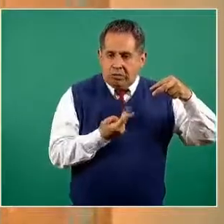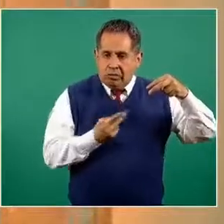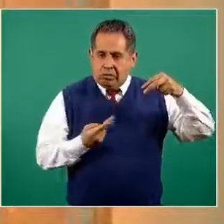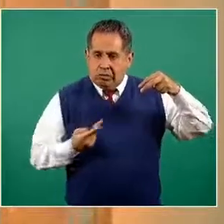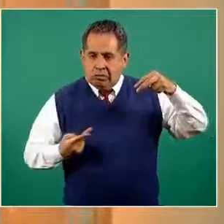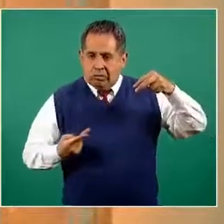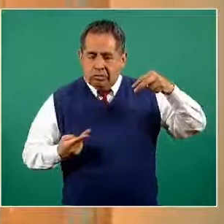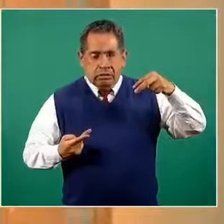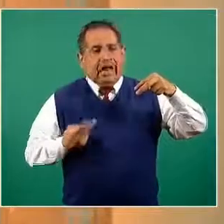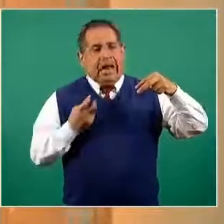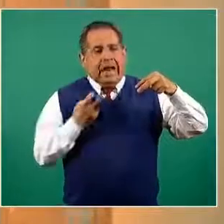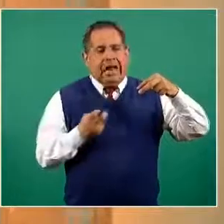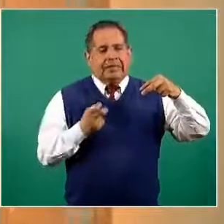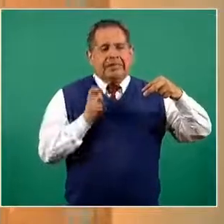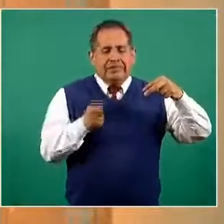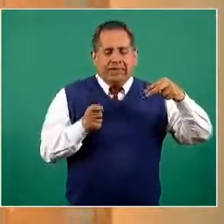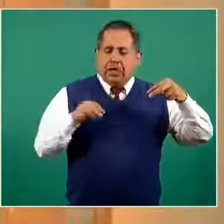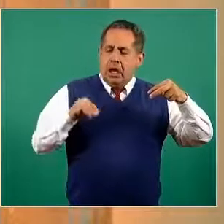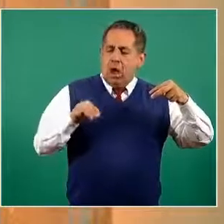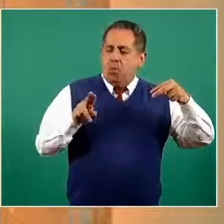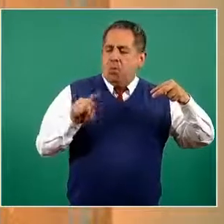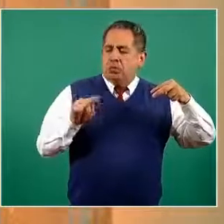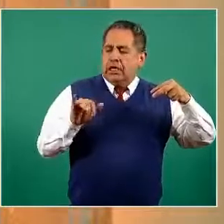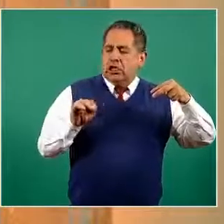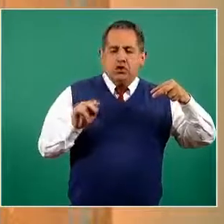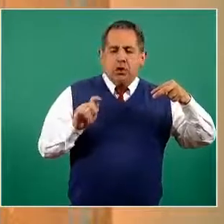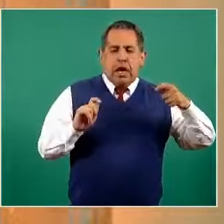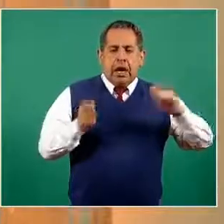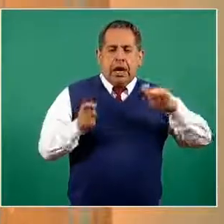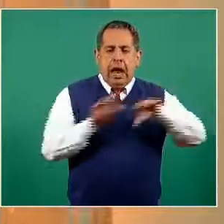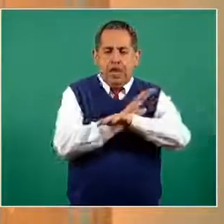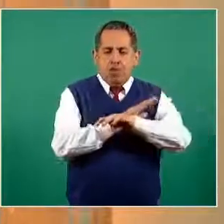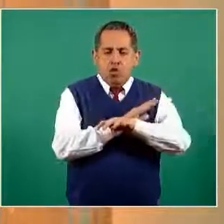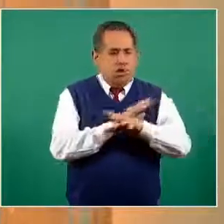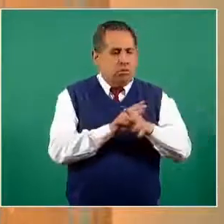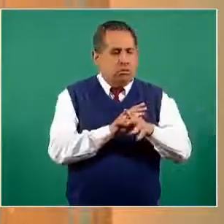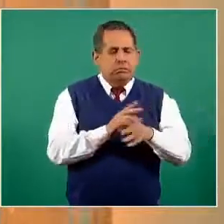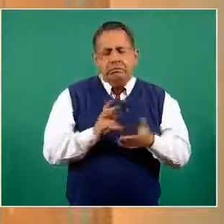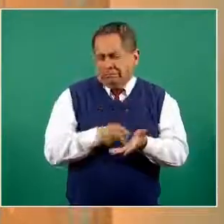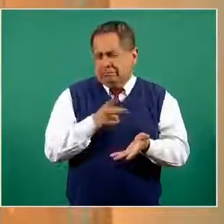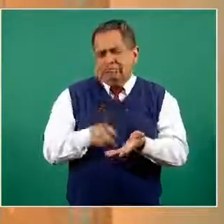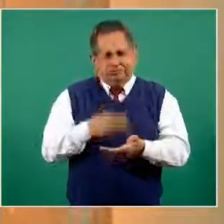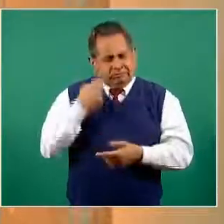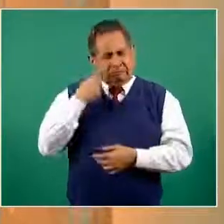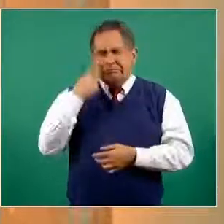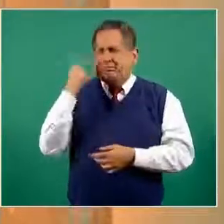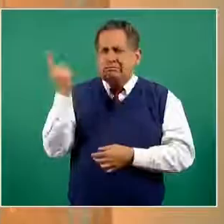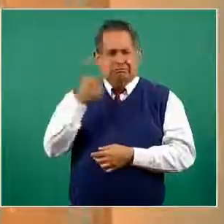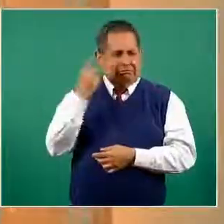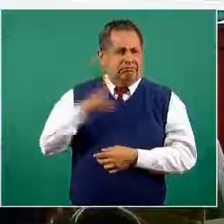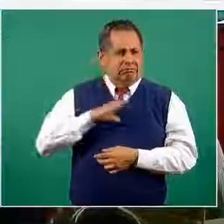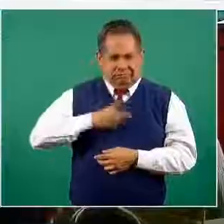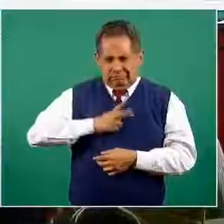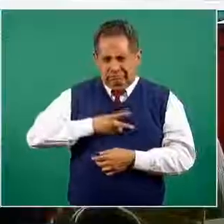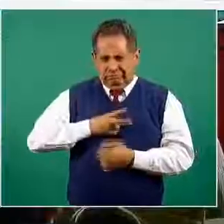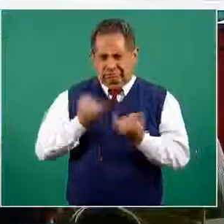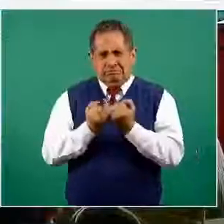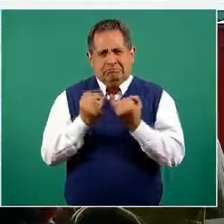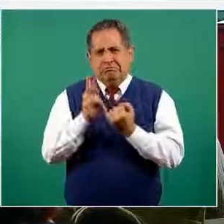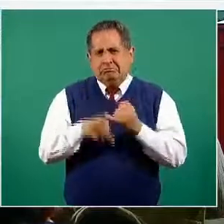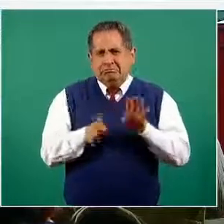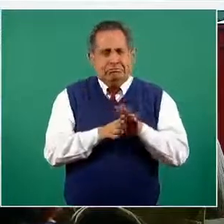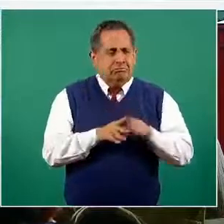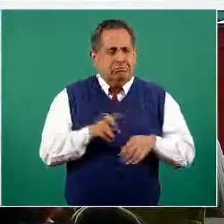de una mutación. Esto ocurre con frecuencia en virus que tienen características como esta, que es un